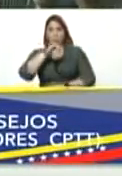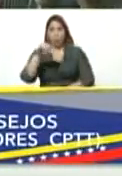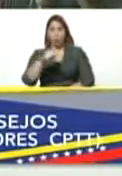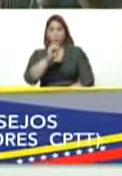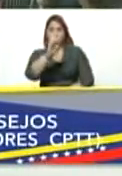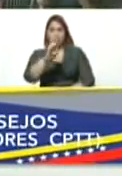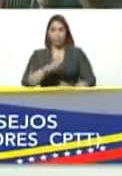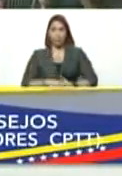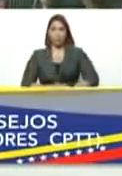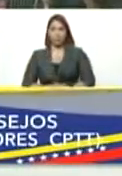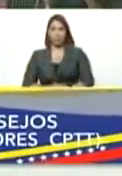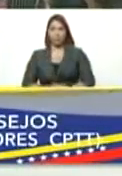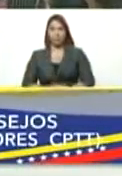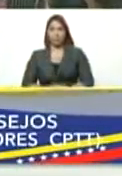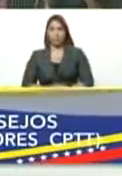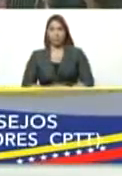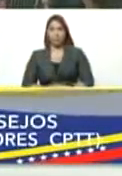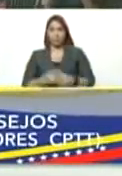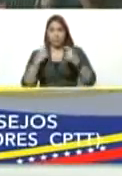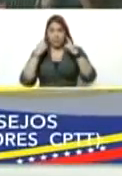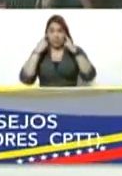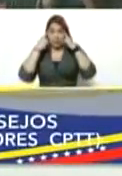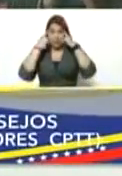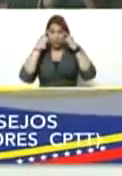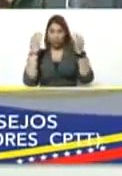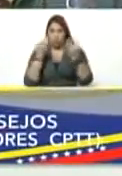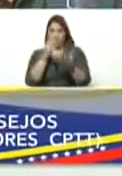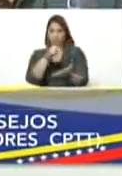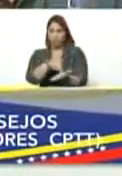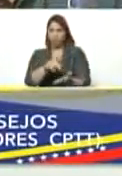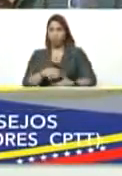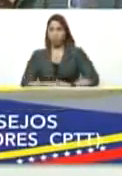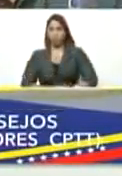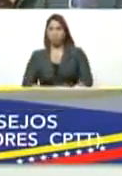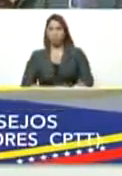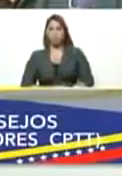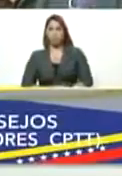Cam, el Chino Cam presente.